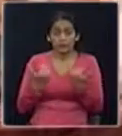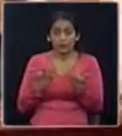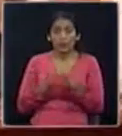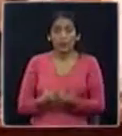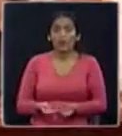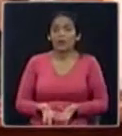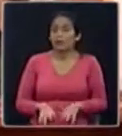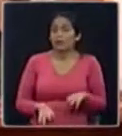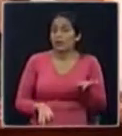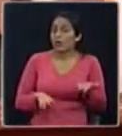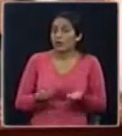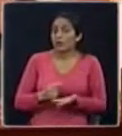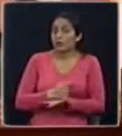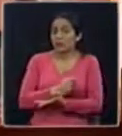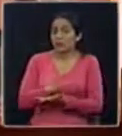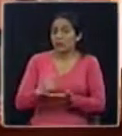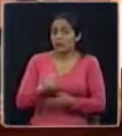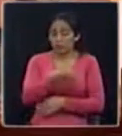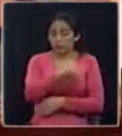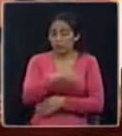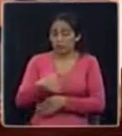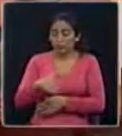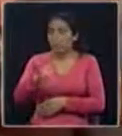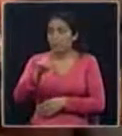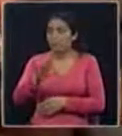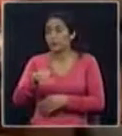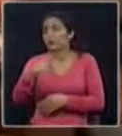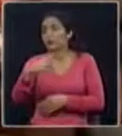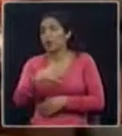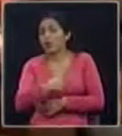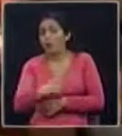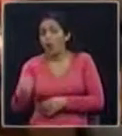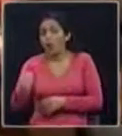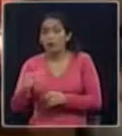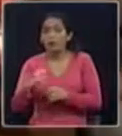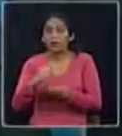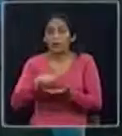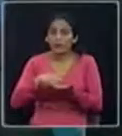arrebate un centímetro más de tierra a Guayas. Marta Navarrete, Telerama Noticias. Así como